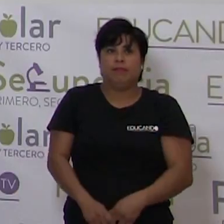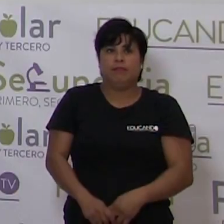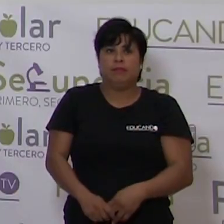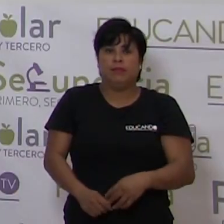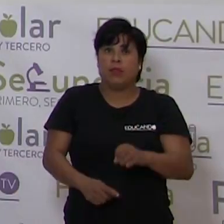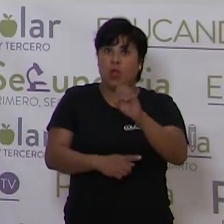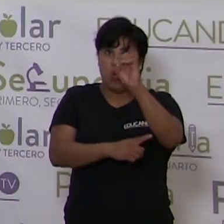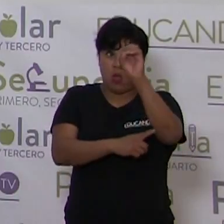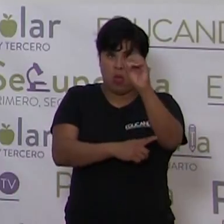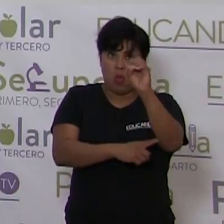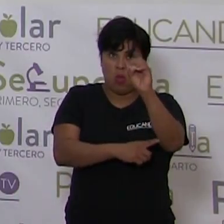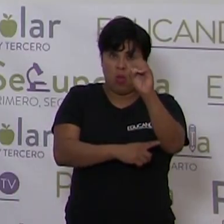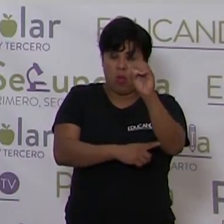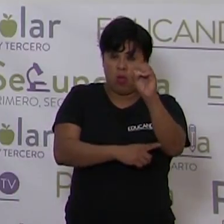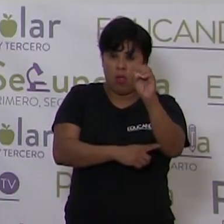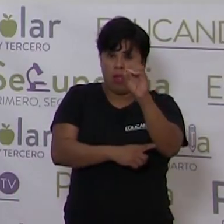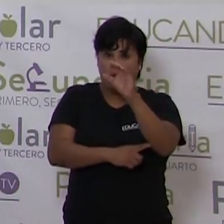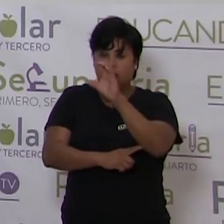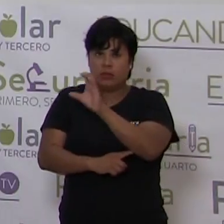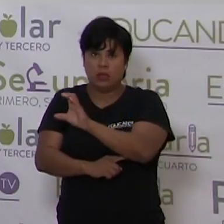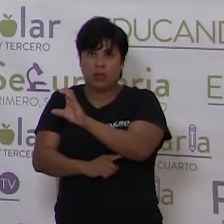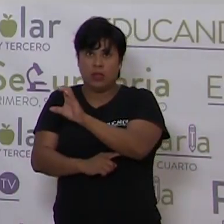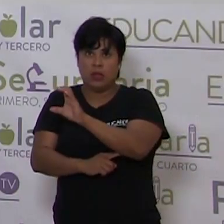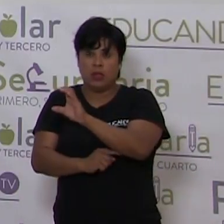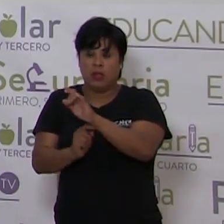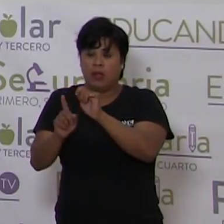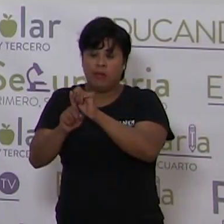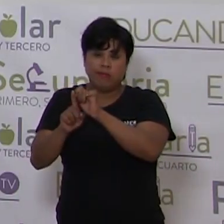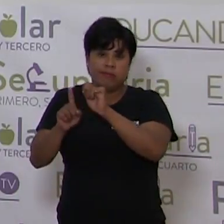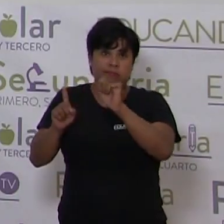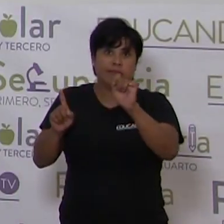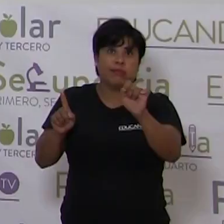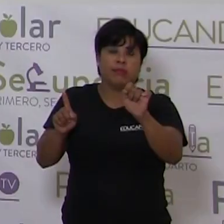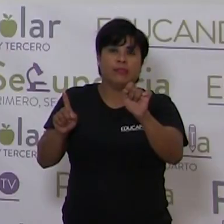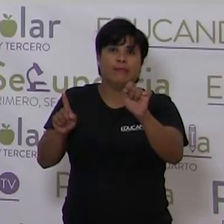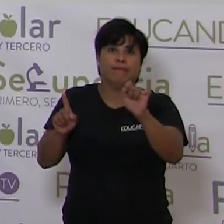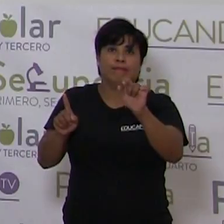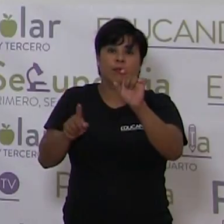Del O al C hay un segmento que mide